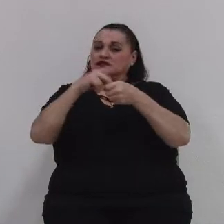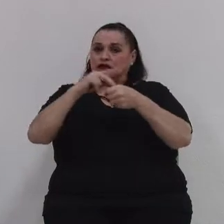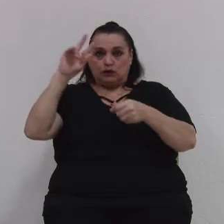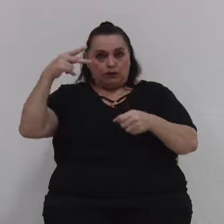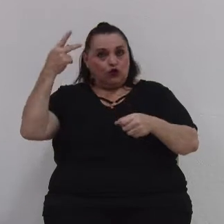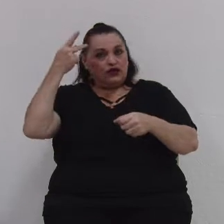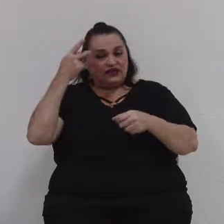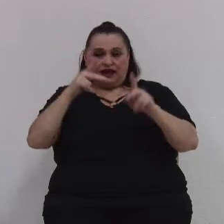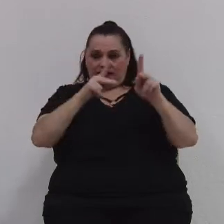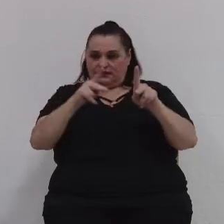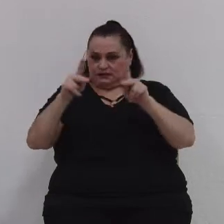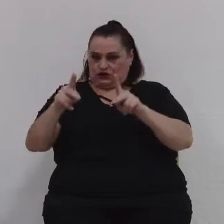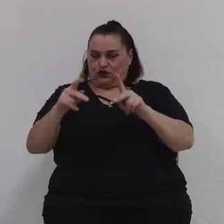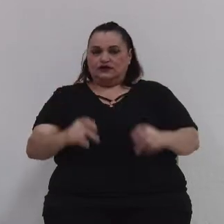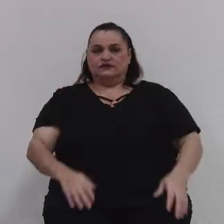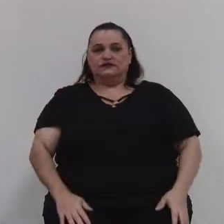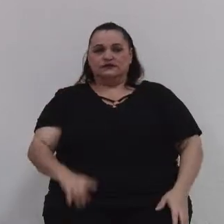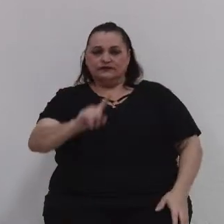las personas?